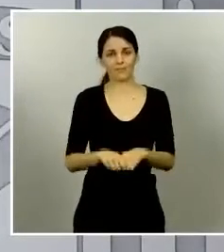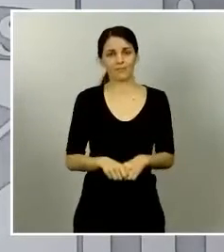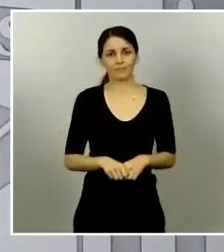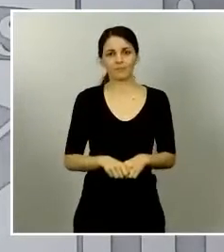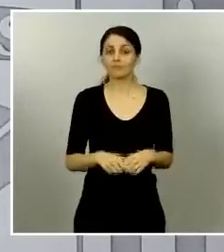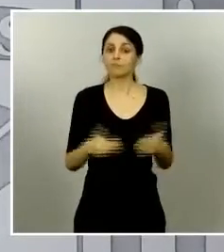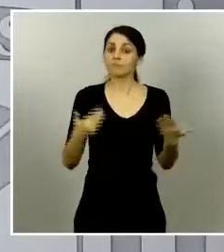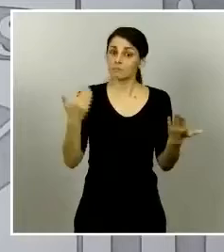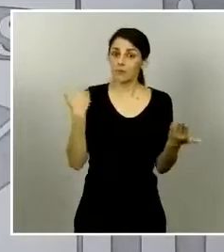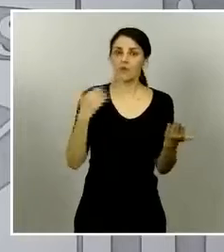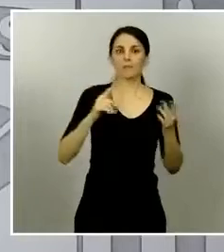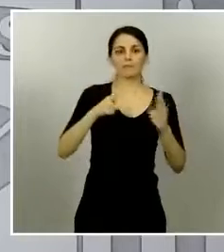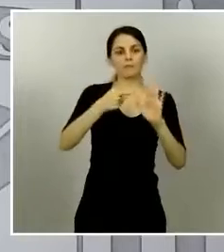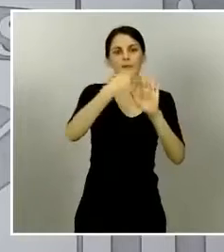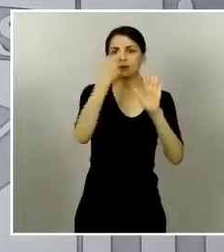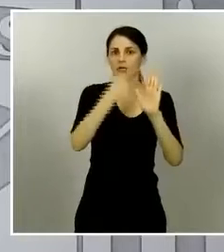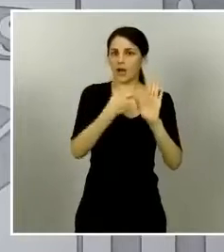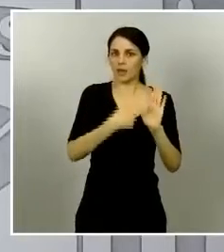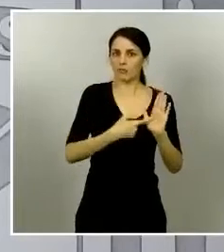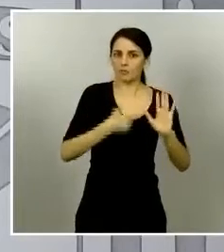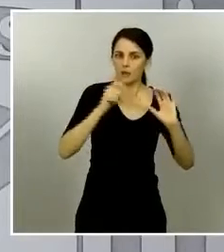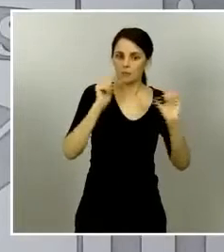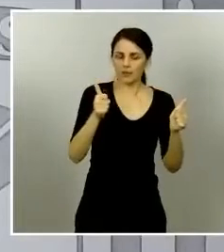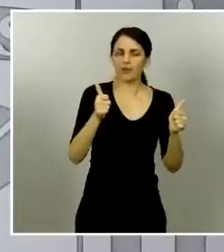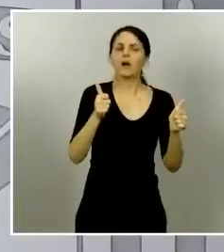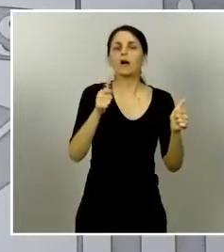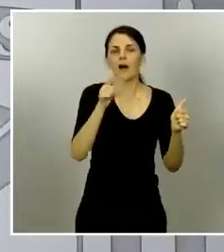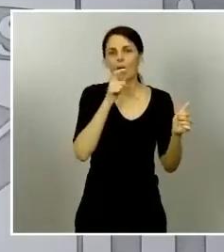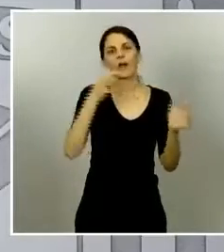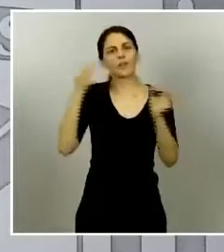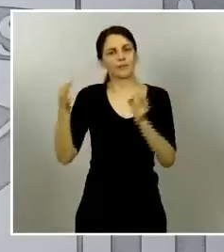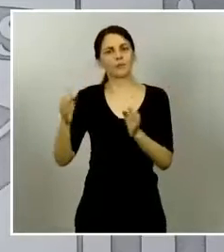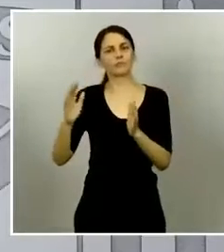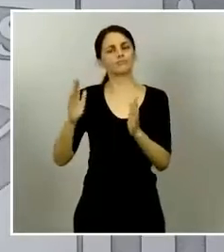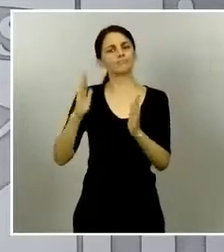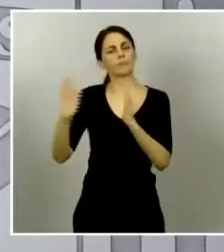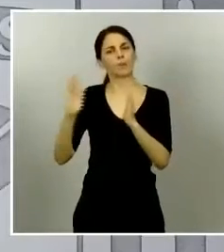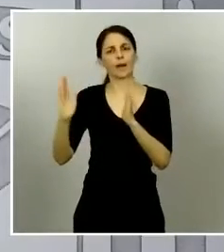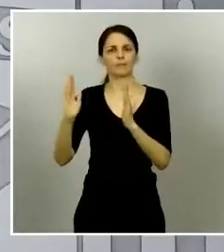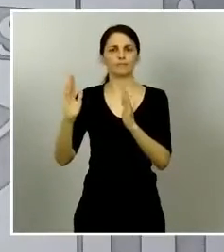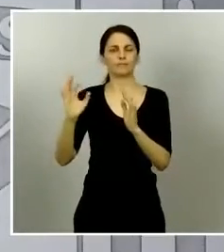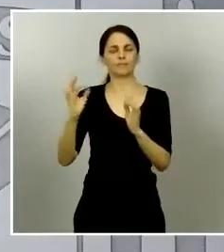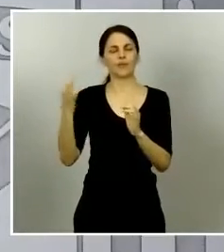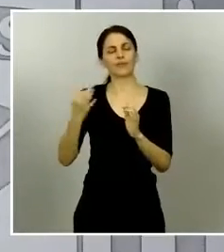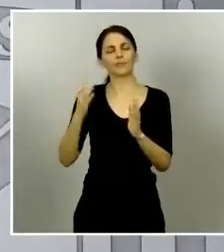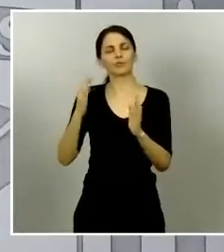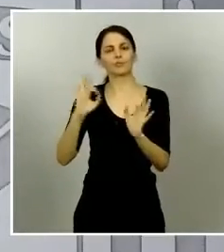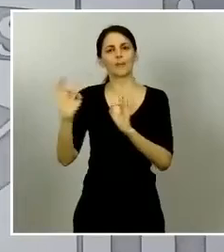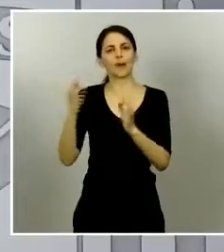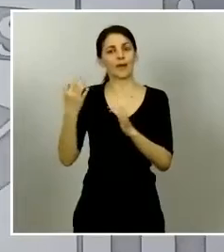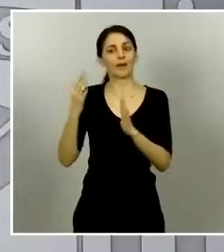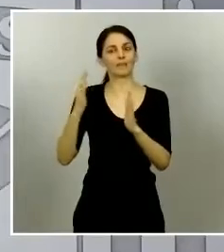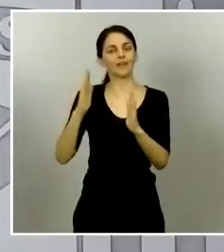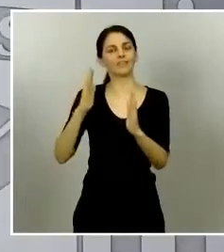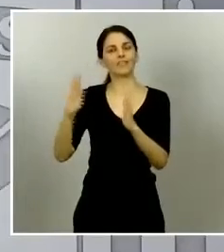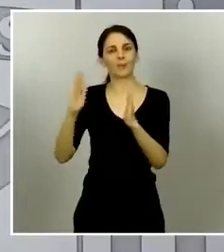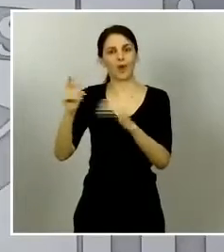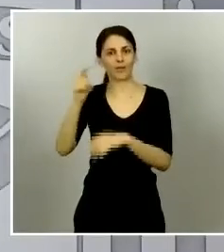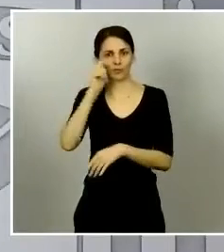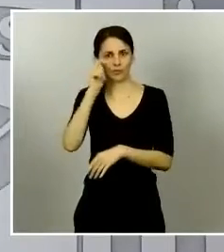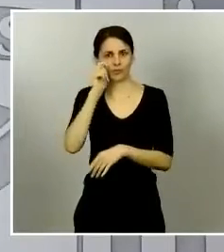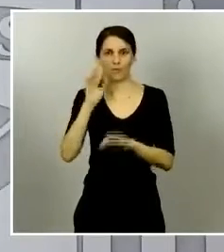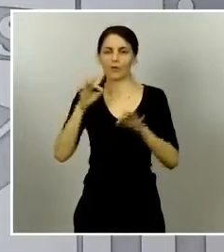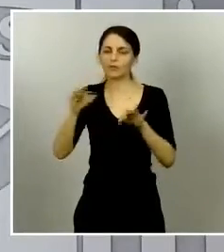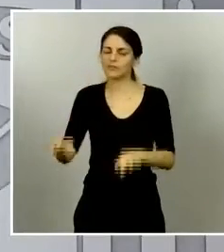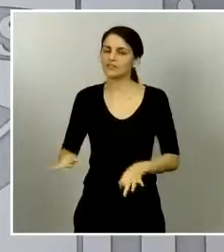esta pandemia. Una vez que estamos empezando en esta desescalada, ya es hora de empezar a preparar la temporada turística,